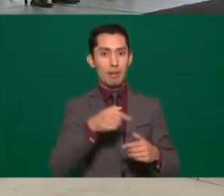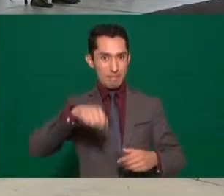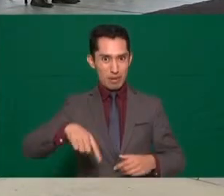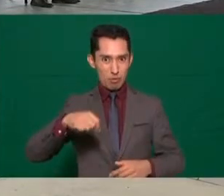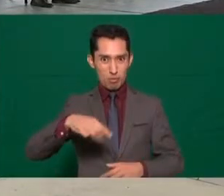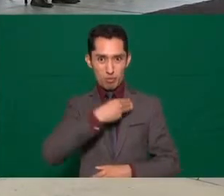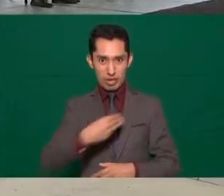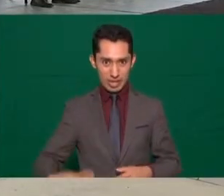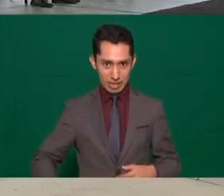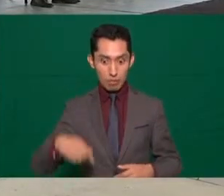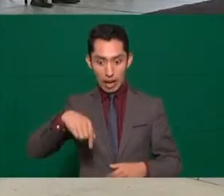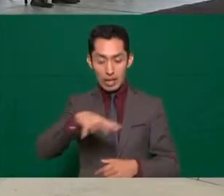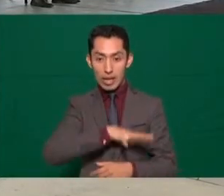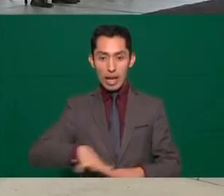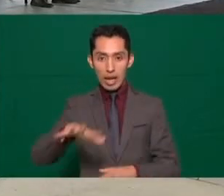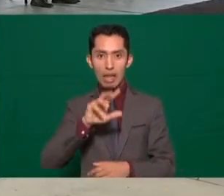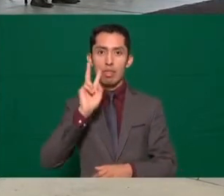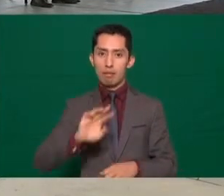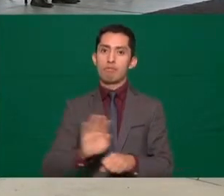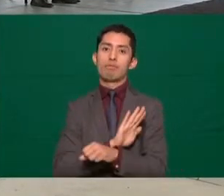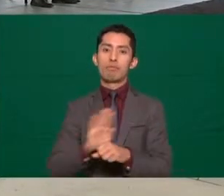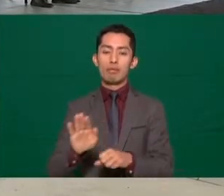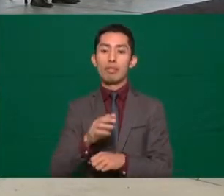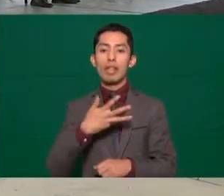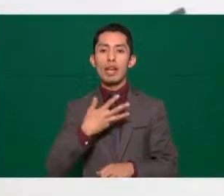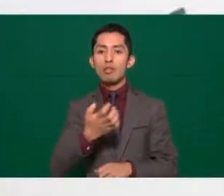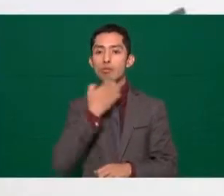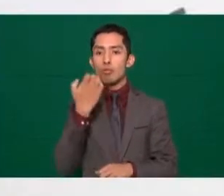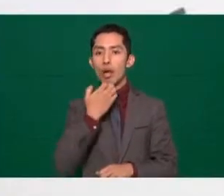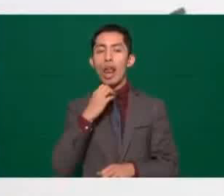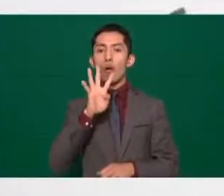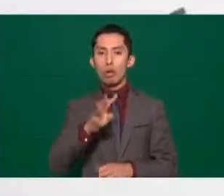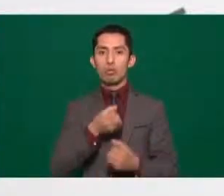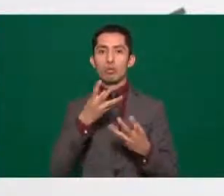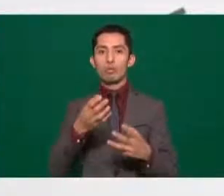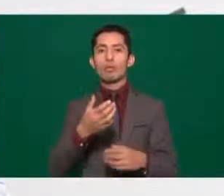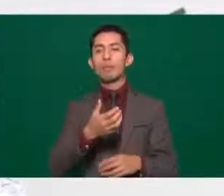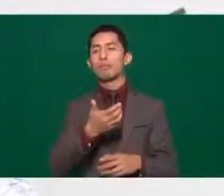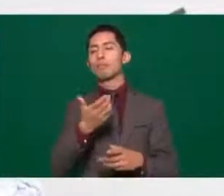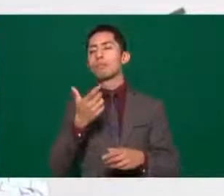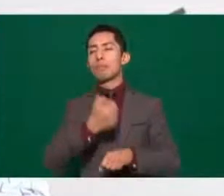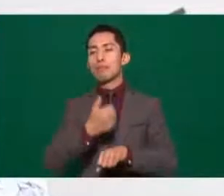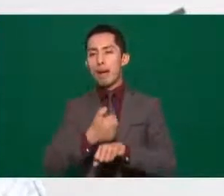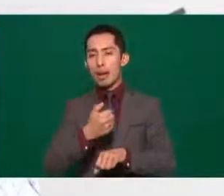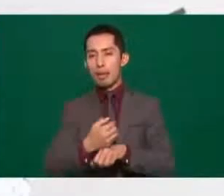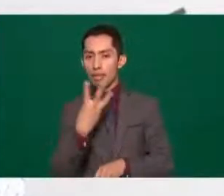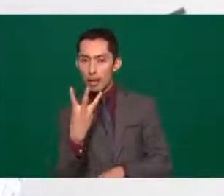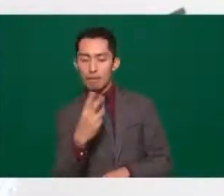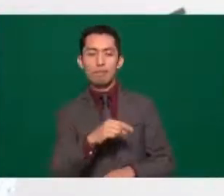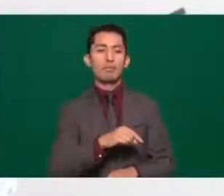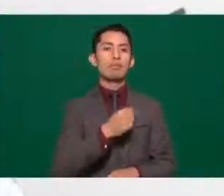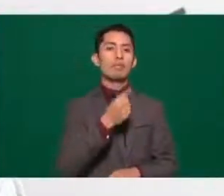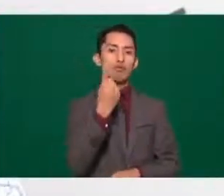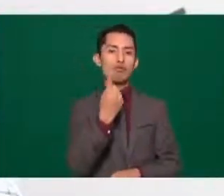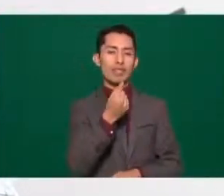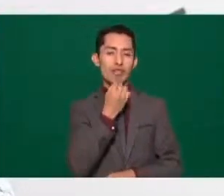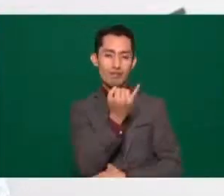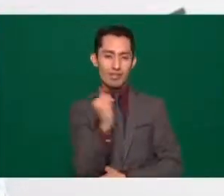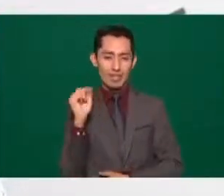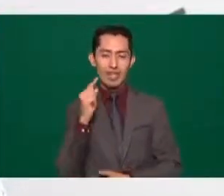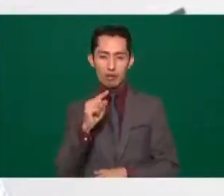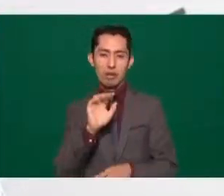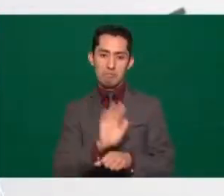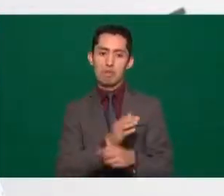Agustín Tlaxiaca, han sido favorecidas cuatro escuelas, tres primarias generales y un jardín de niños. Para